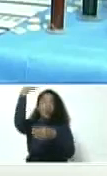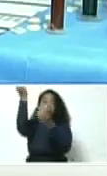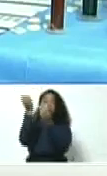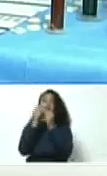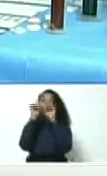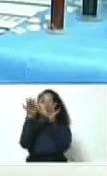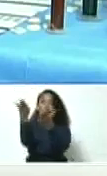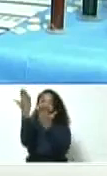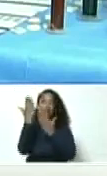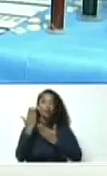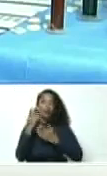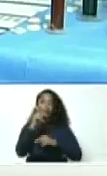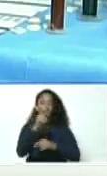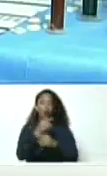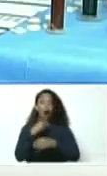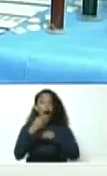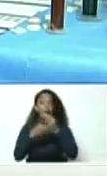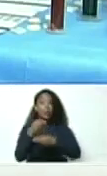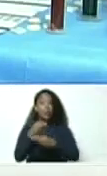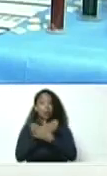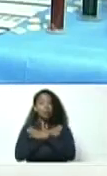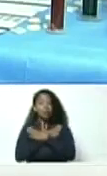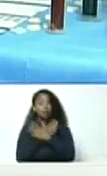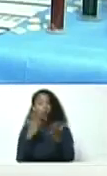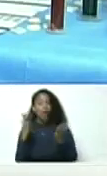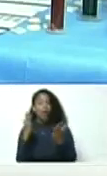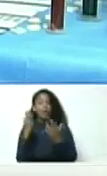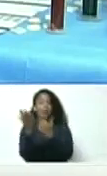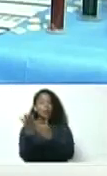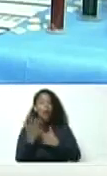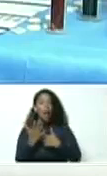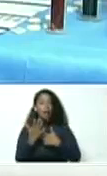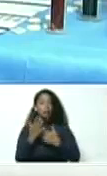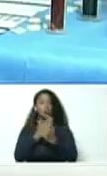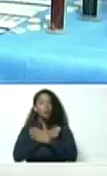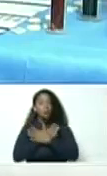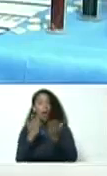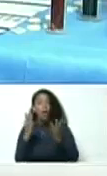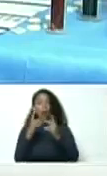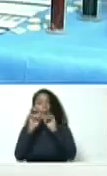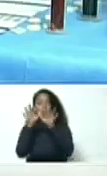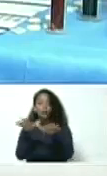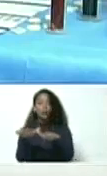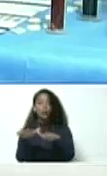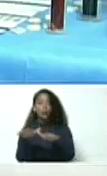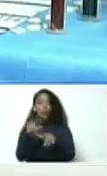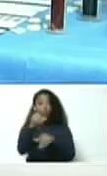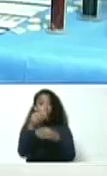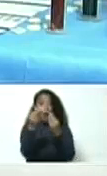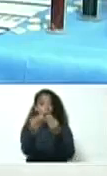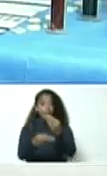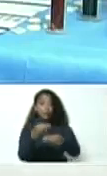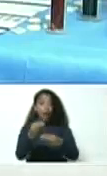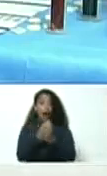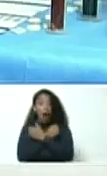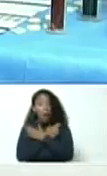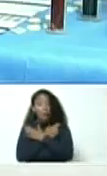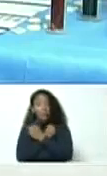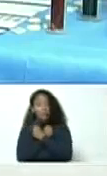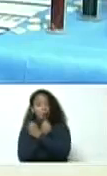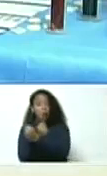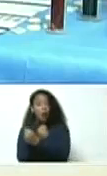solidaridad, recibirás solidaridad bendita. Si das amor, recibirás amor bendito.